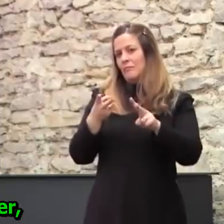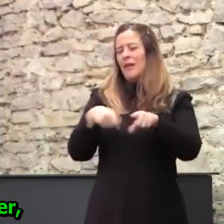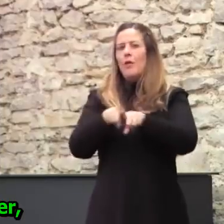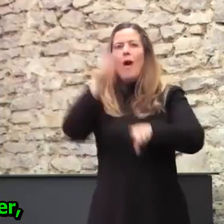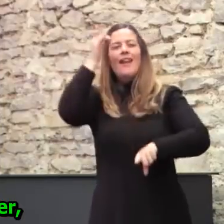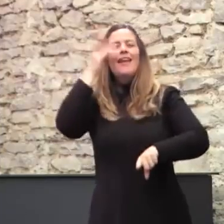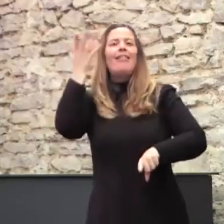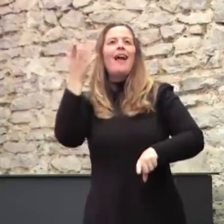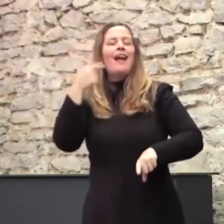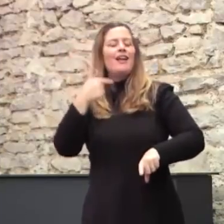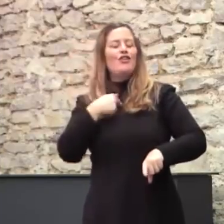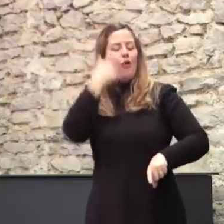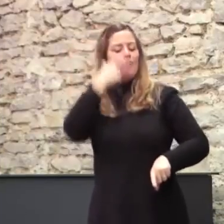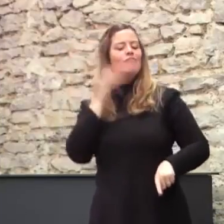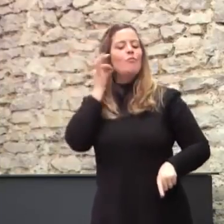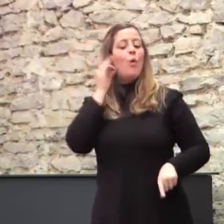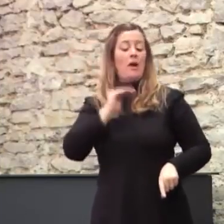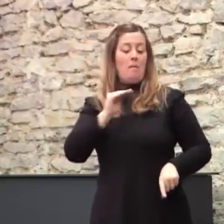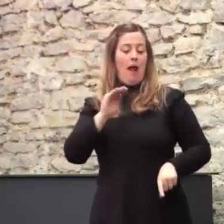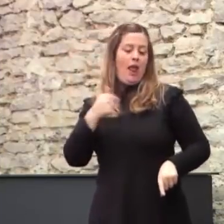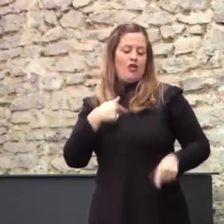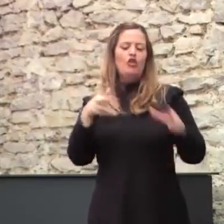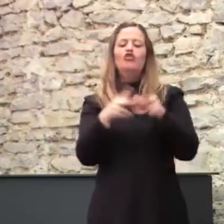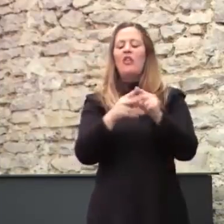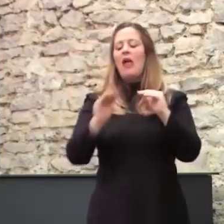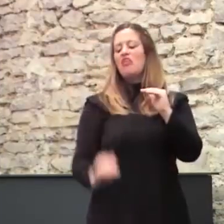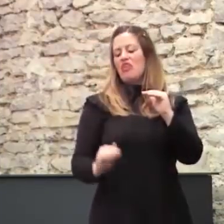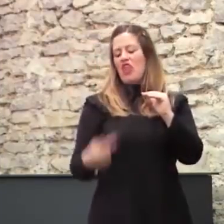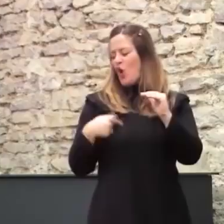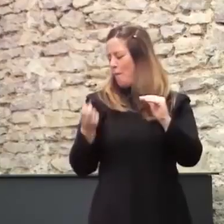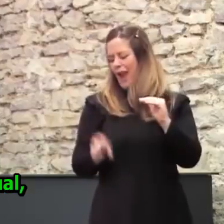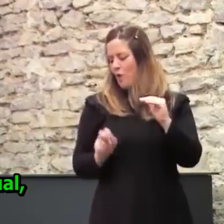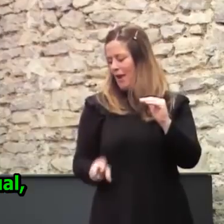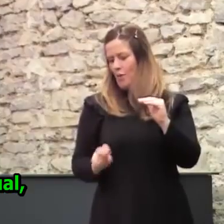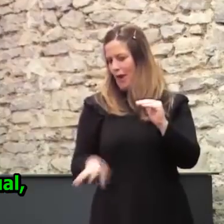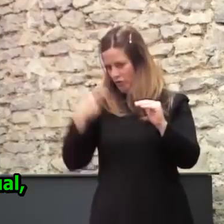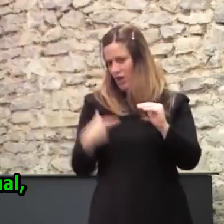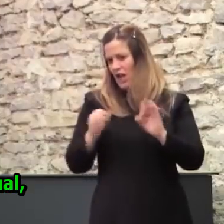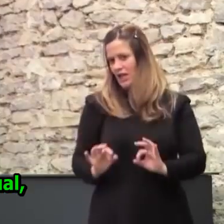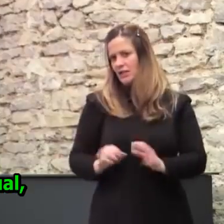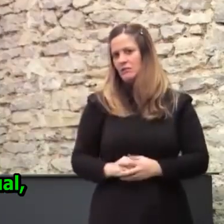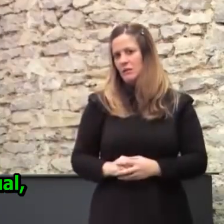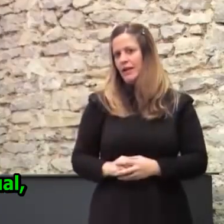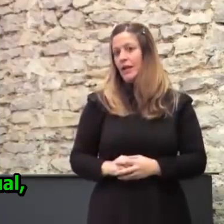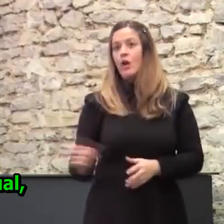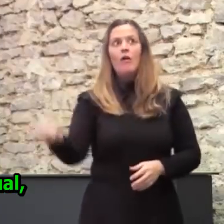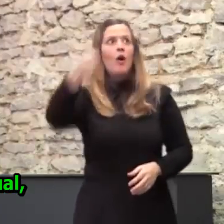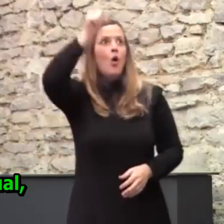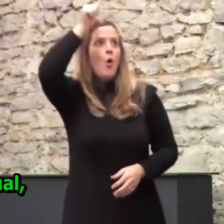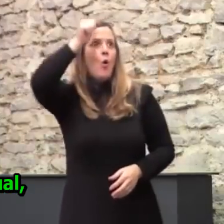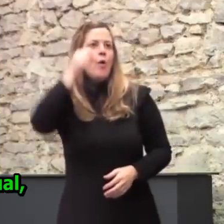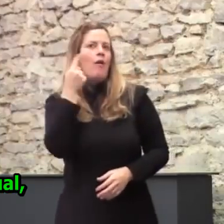bueno, yo soy una mala mujer, pertenezco al estrato más bajo de la sociedad, soy lo peor de lo peor. Un hombre rico,